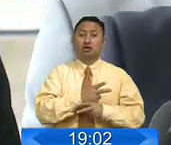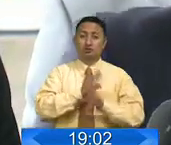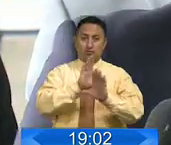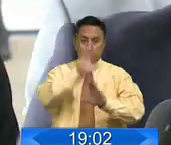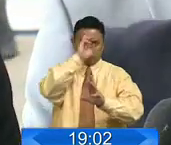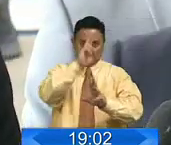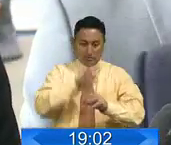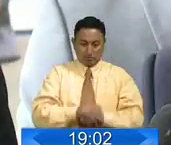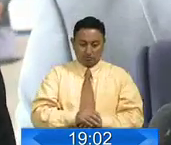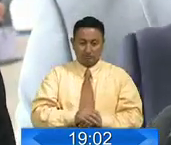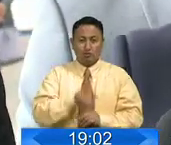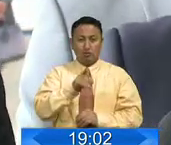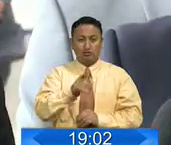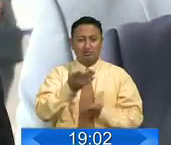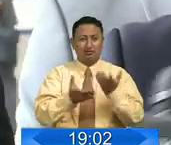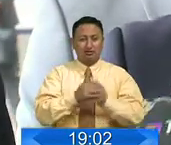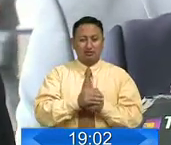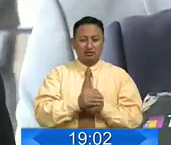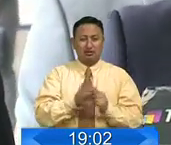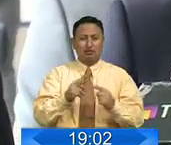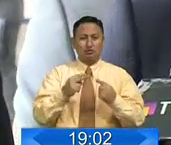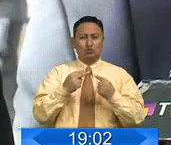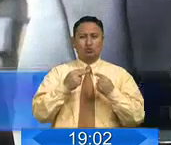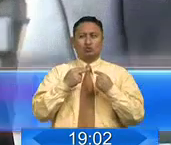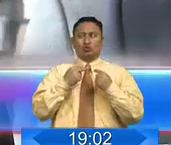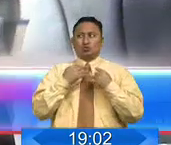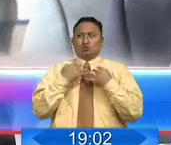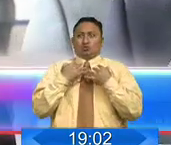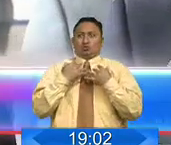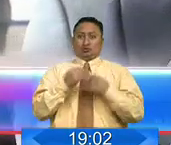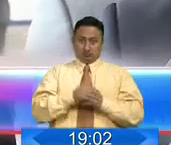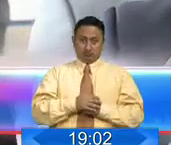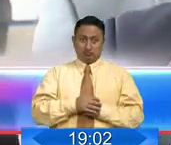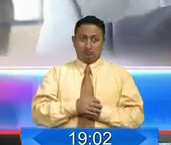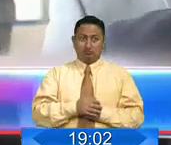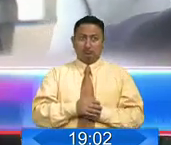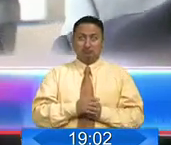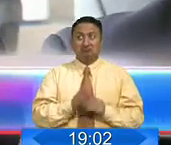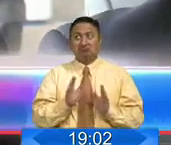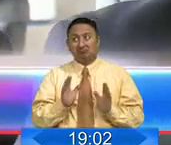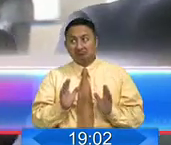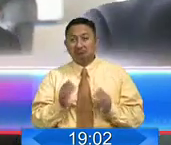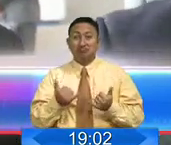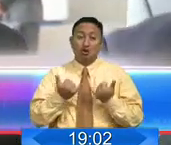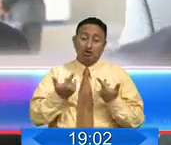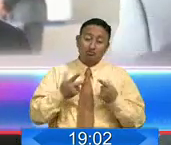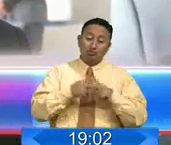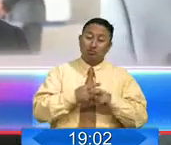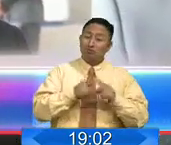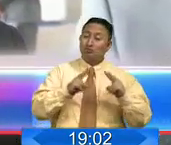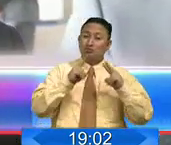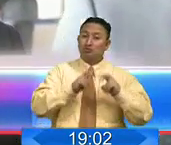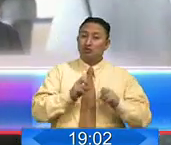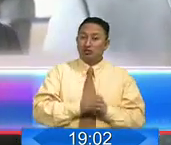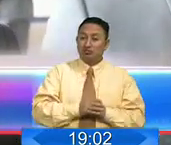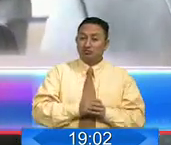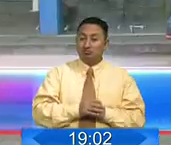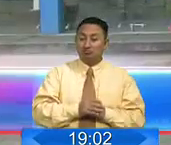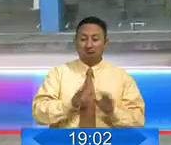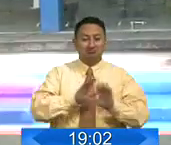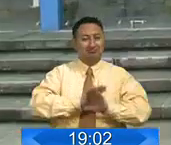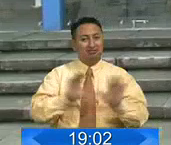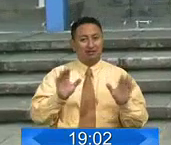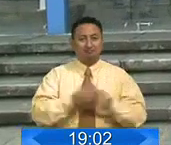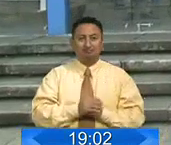cada vez como que ustedes están contra la espada y la pared. Bueno, estamos ahorita en una indagación, no podemos decir más nada.